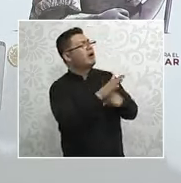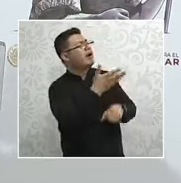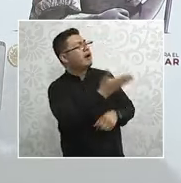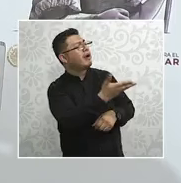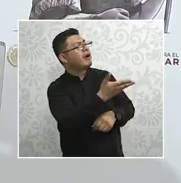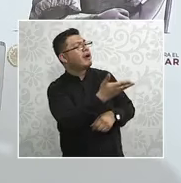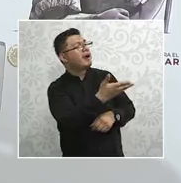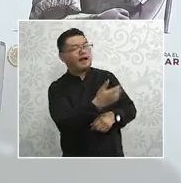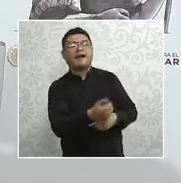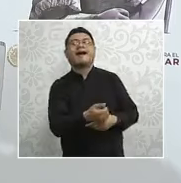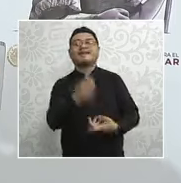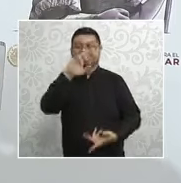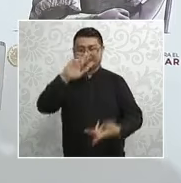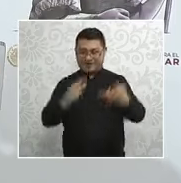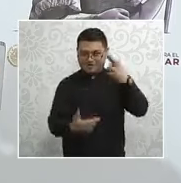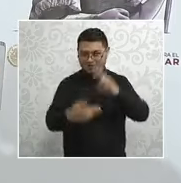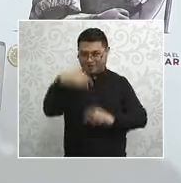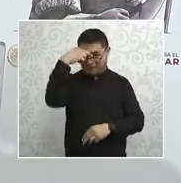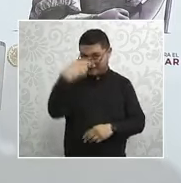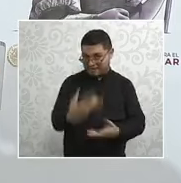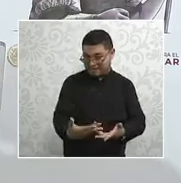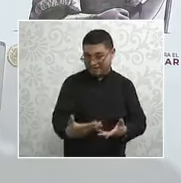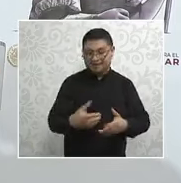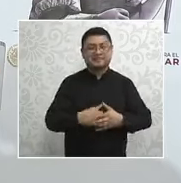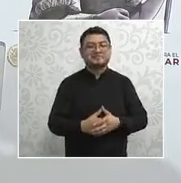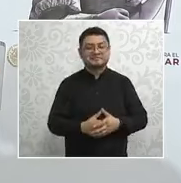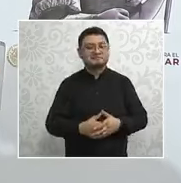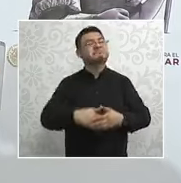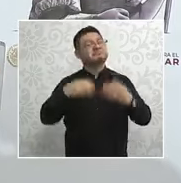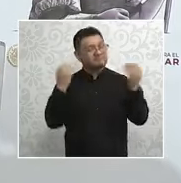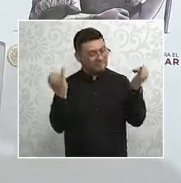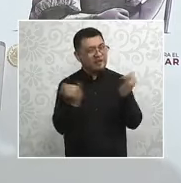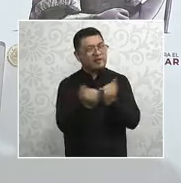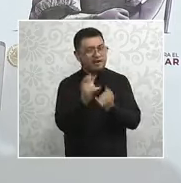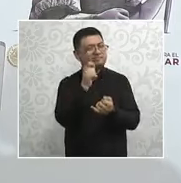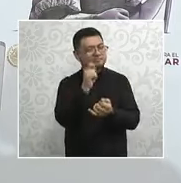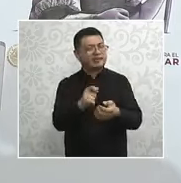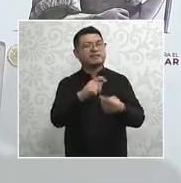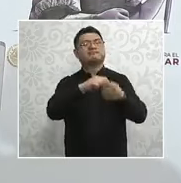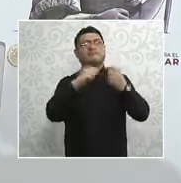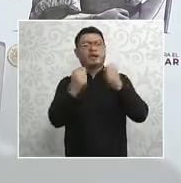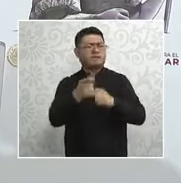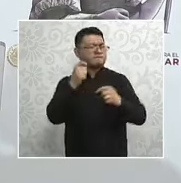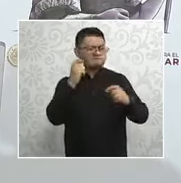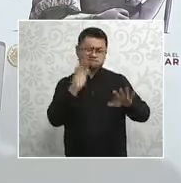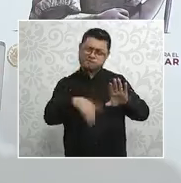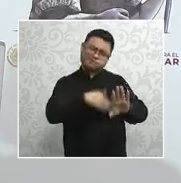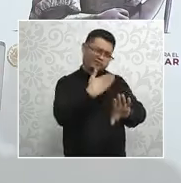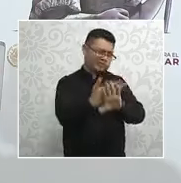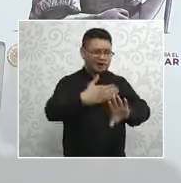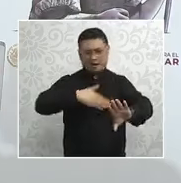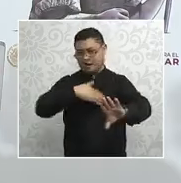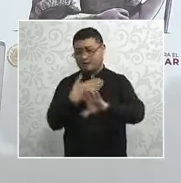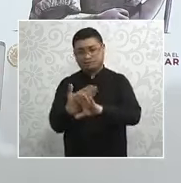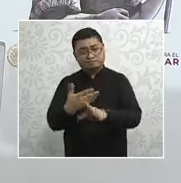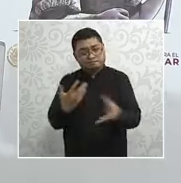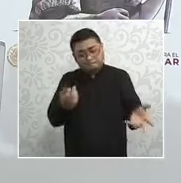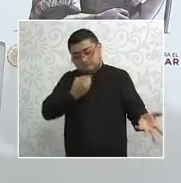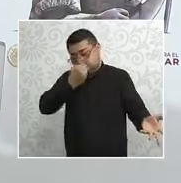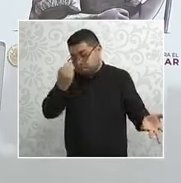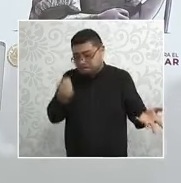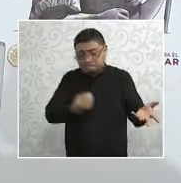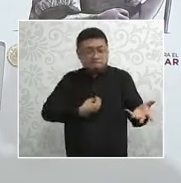Revolución Mexicana que también representó violencia guerra porque no había de otra